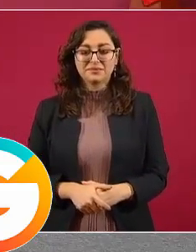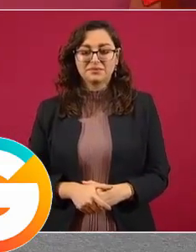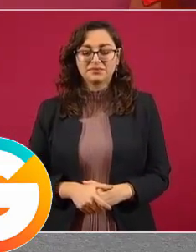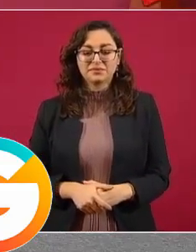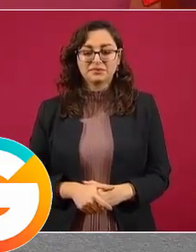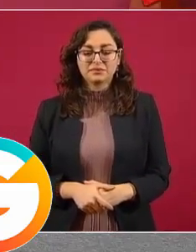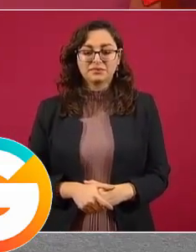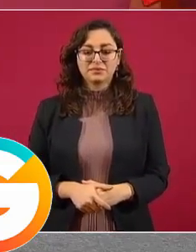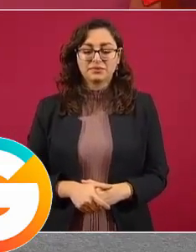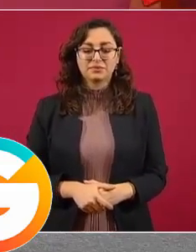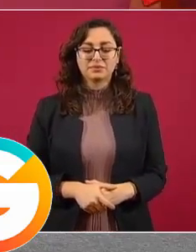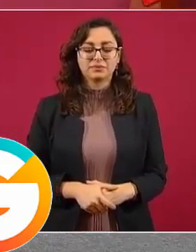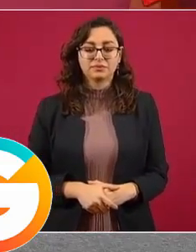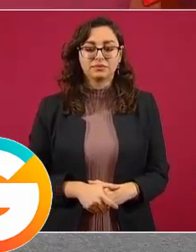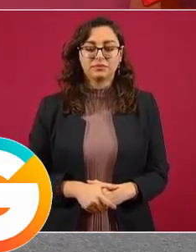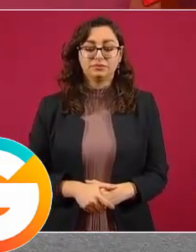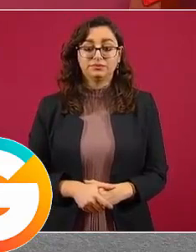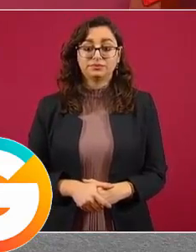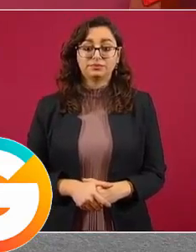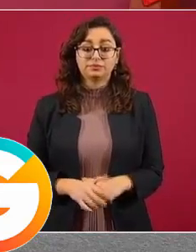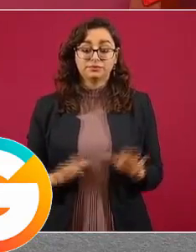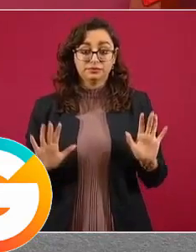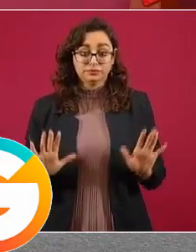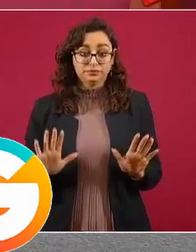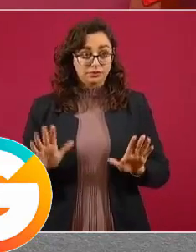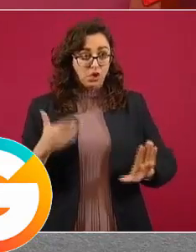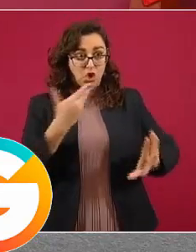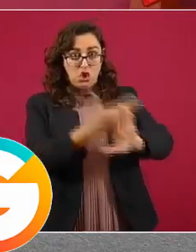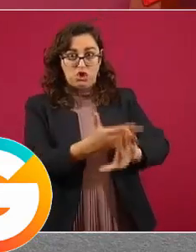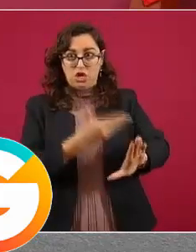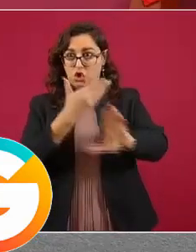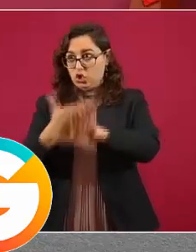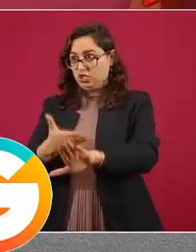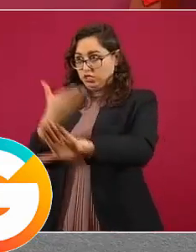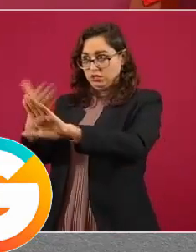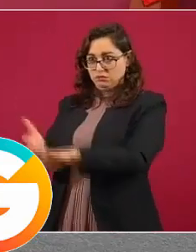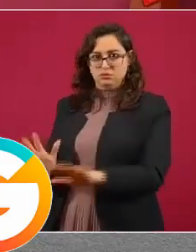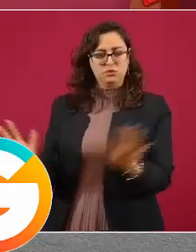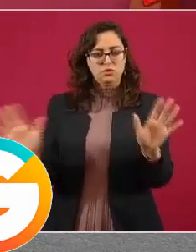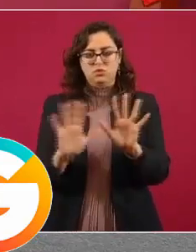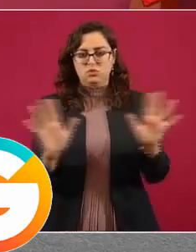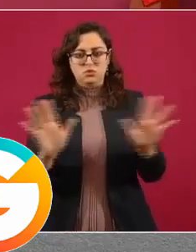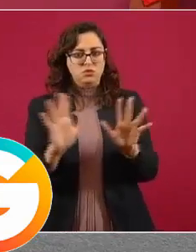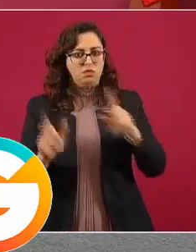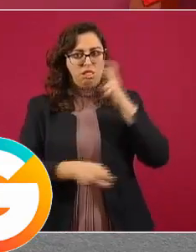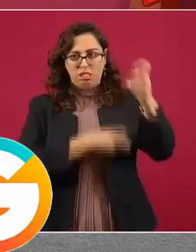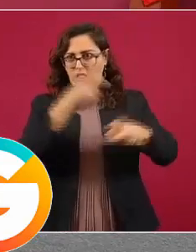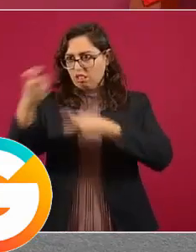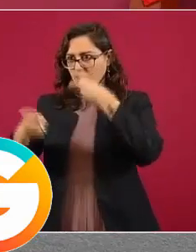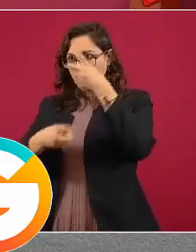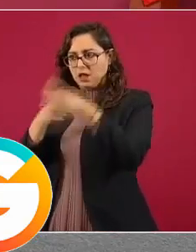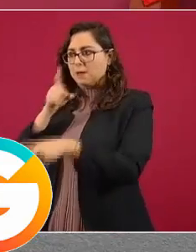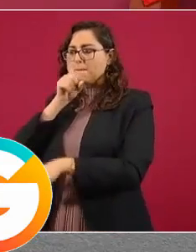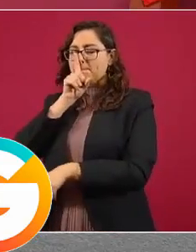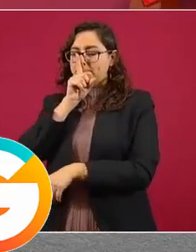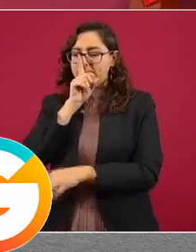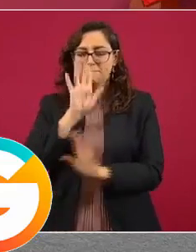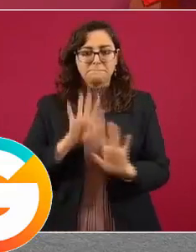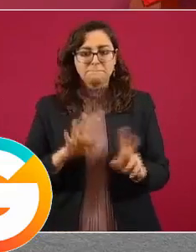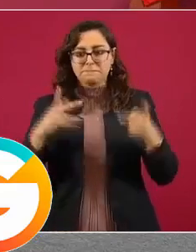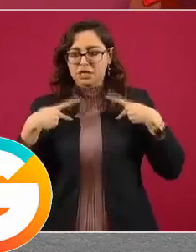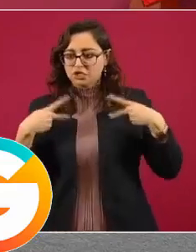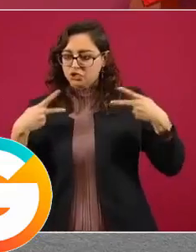También, para que nadie se ofenda, siempre digo que no todo el que tiene es malvado,